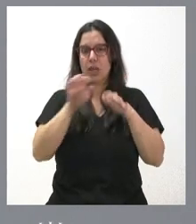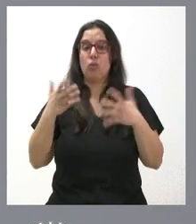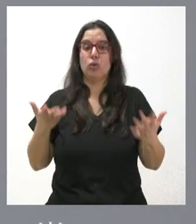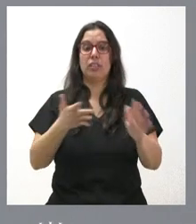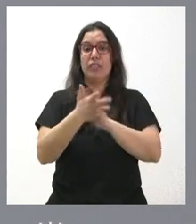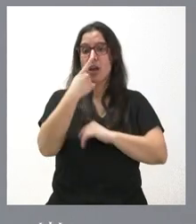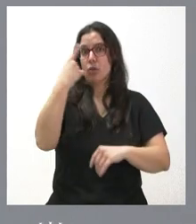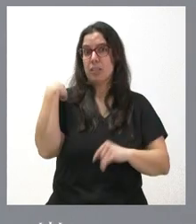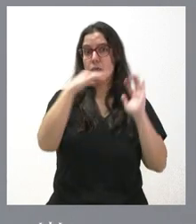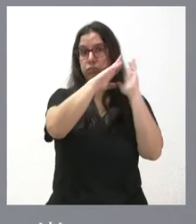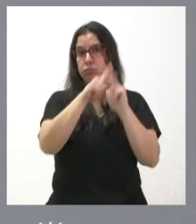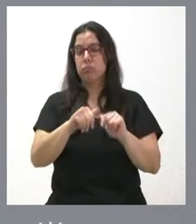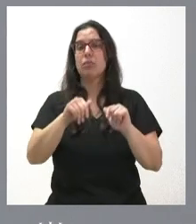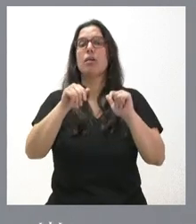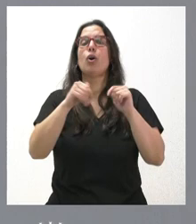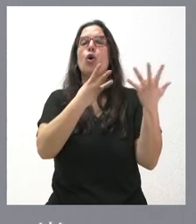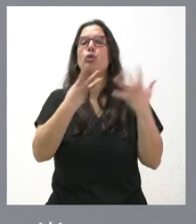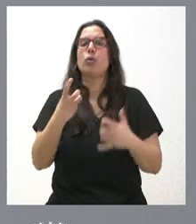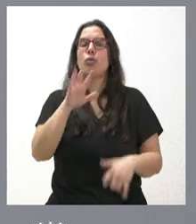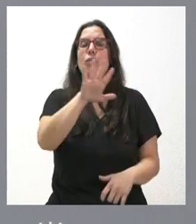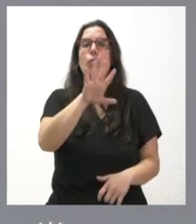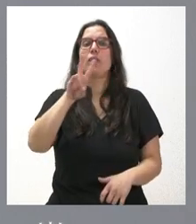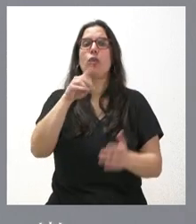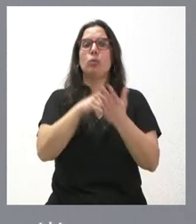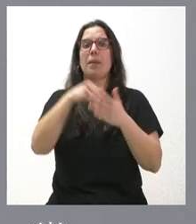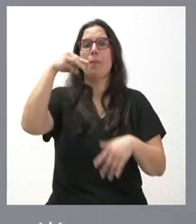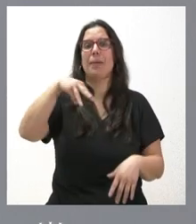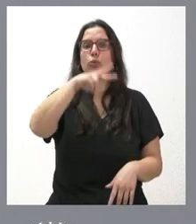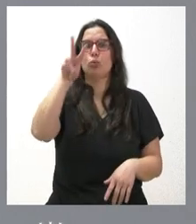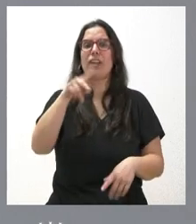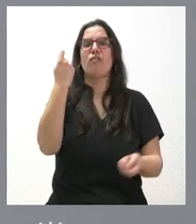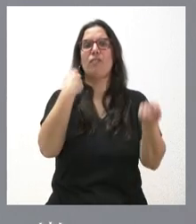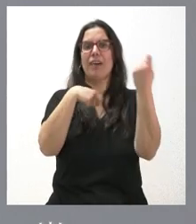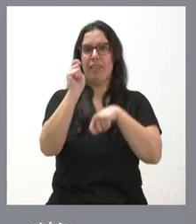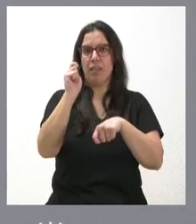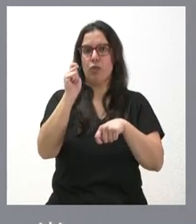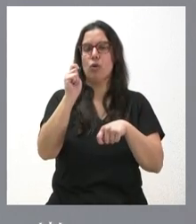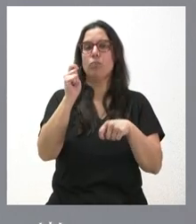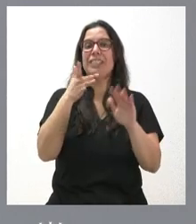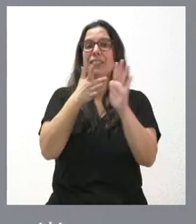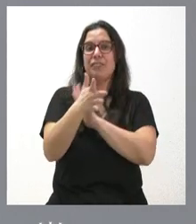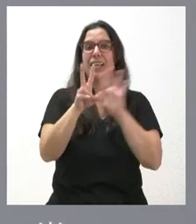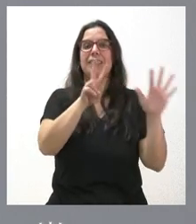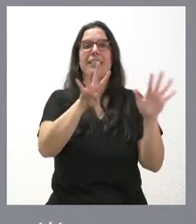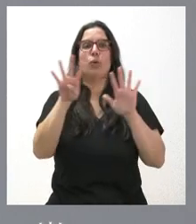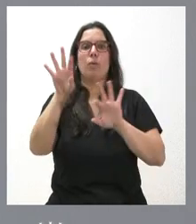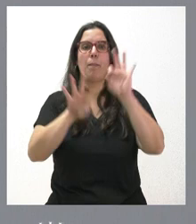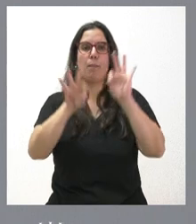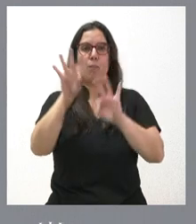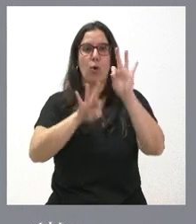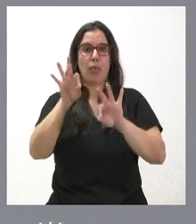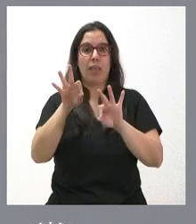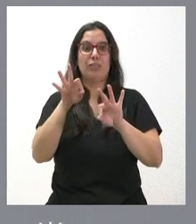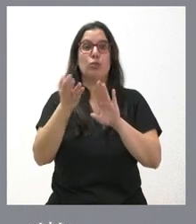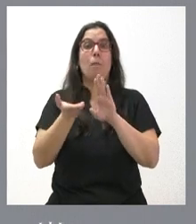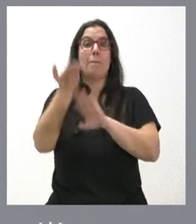2023 se alcanzaron 852.000 m cu de venta lo que supuso un 79 Por más que en el